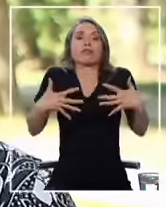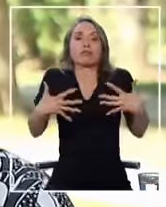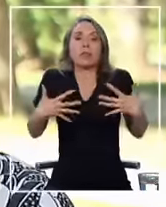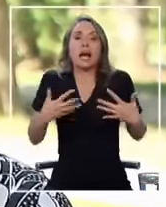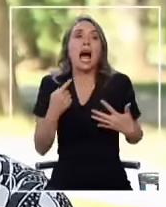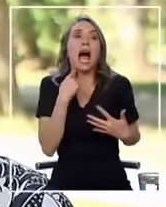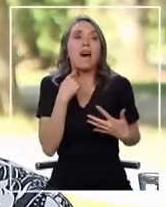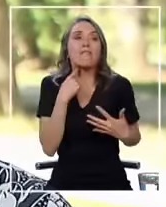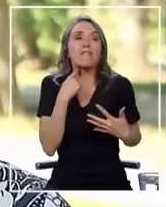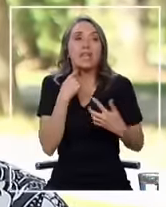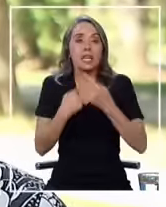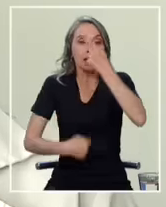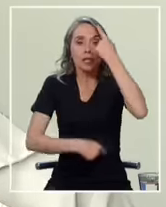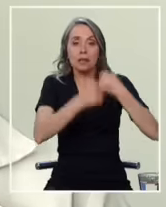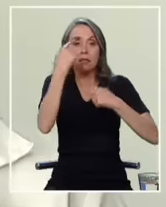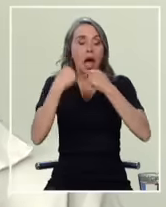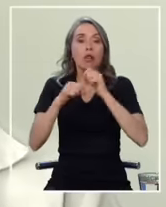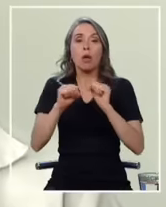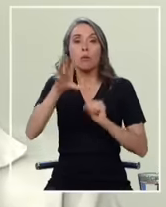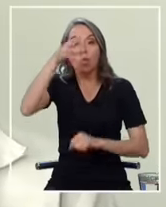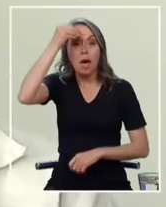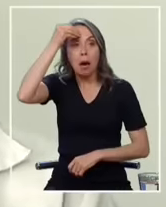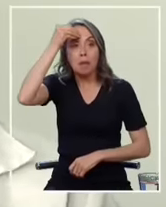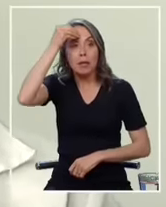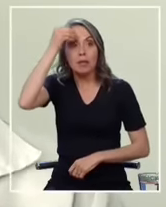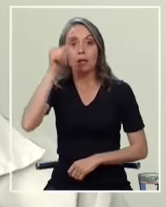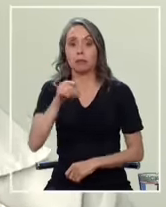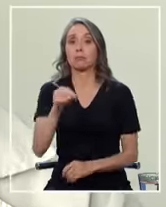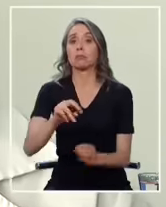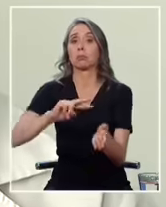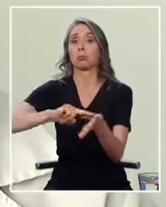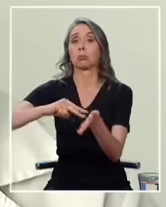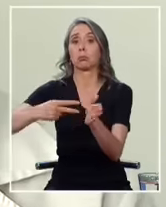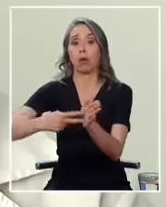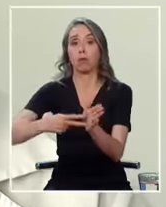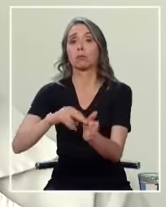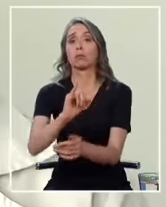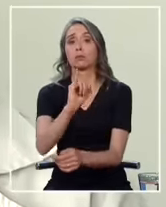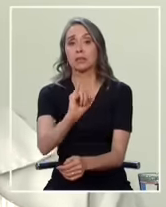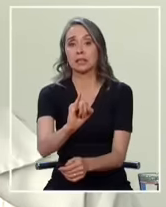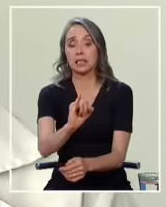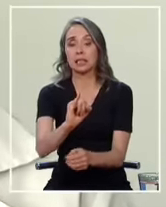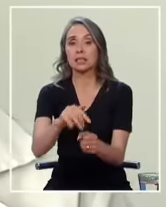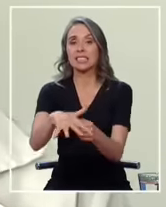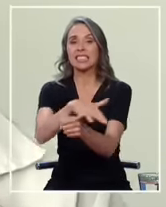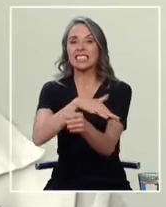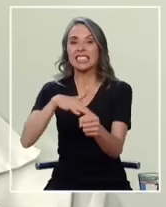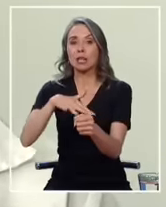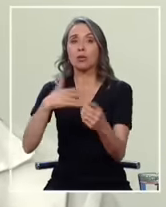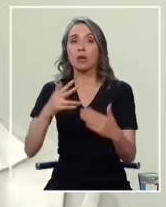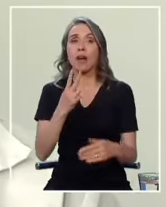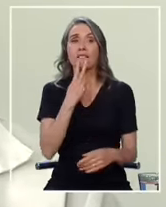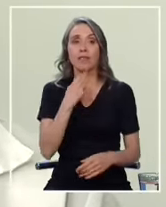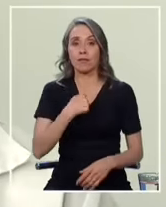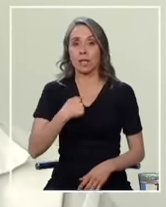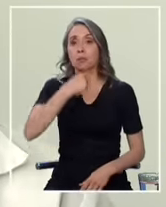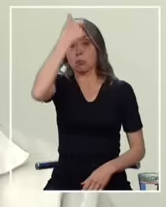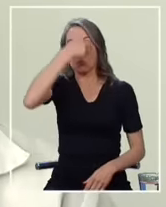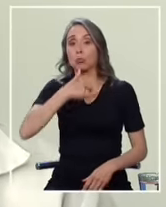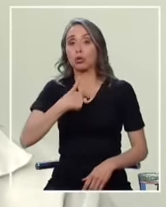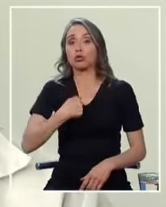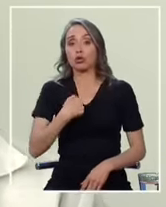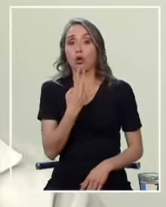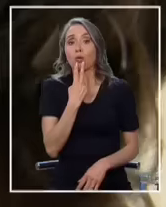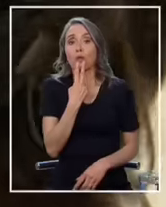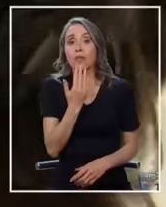afecta directamente en tu centro del aprendizaje. Lo consideramos una problemática de todas maneras porque son situaciones que hemos vivido en persona, digamos, y en